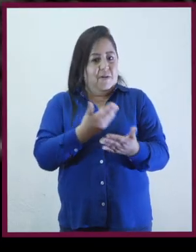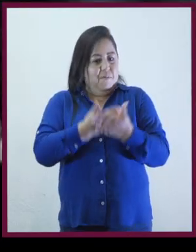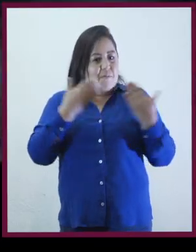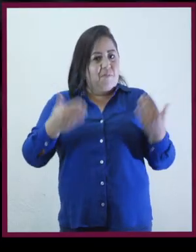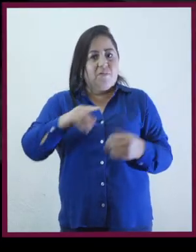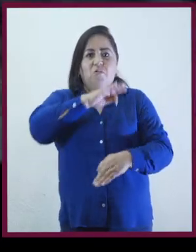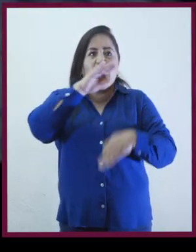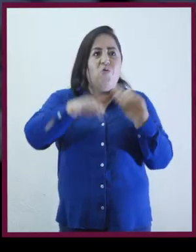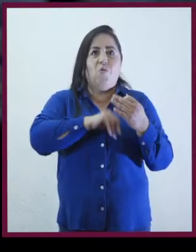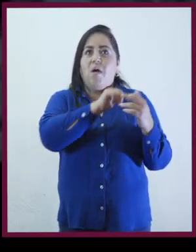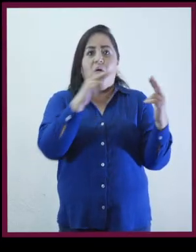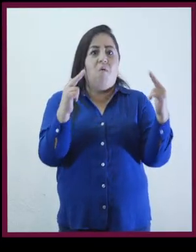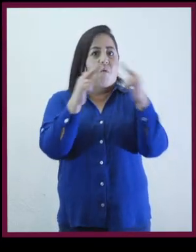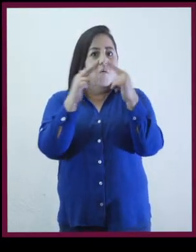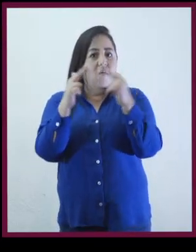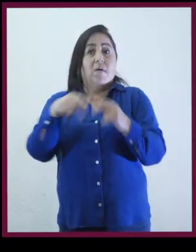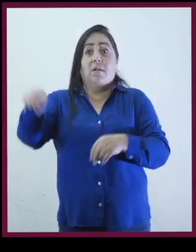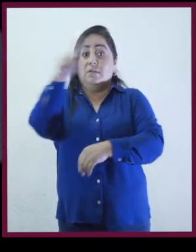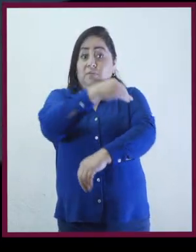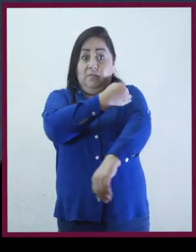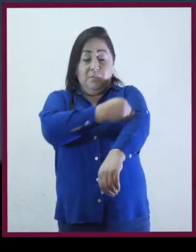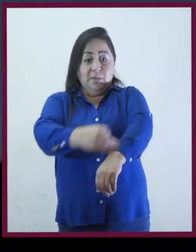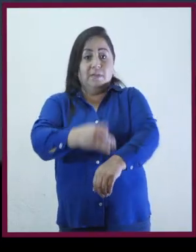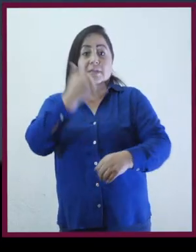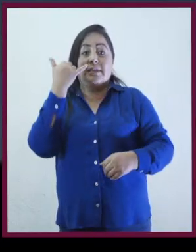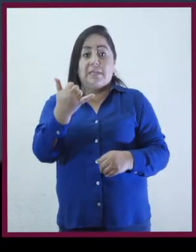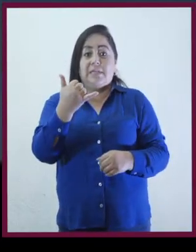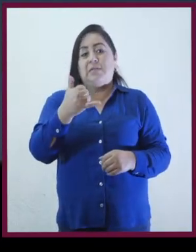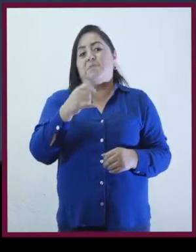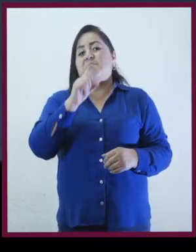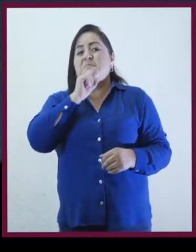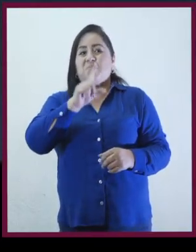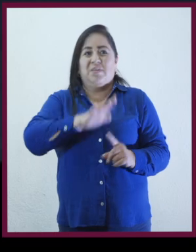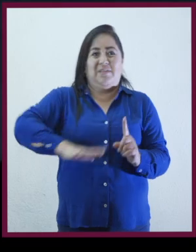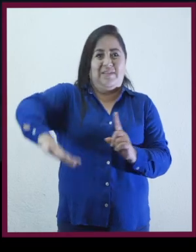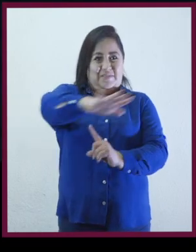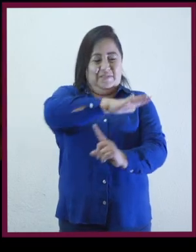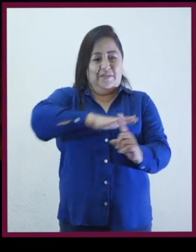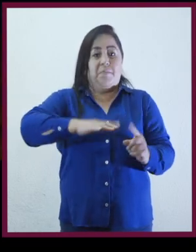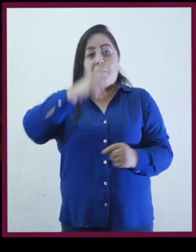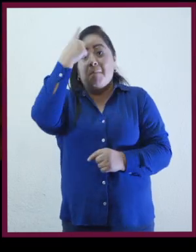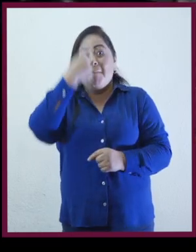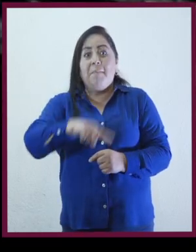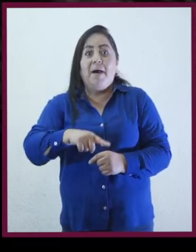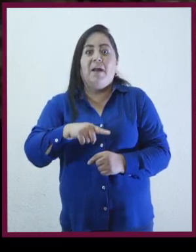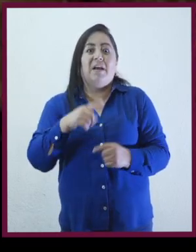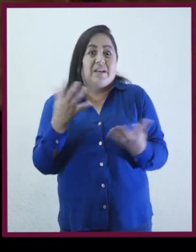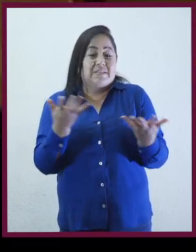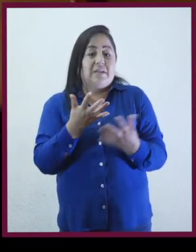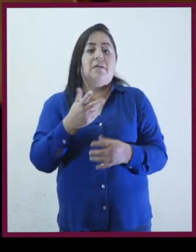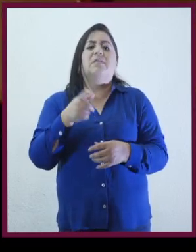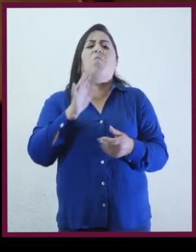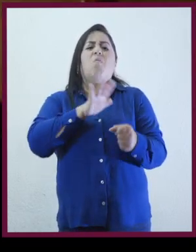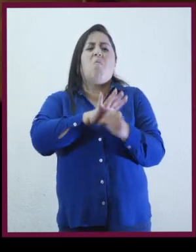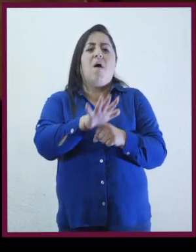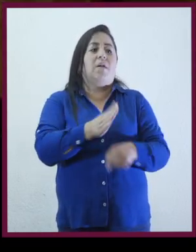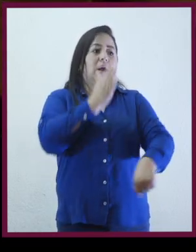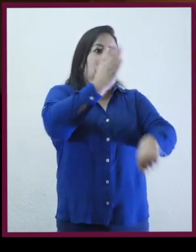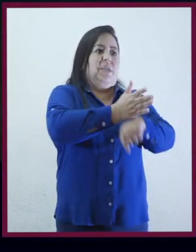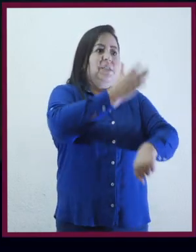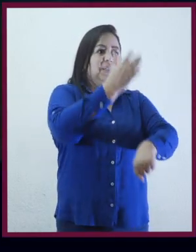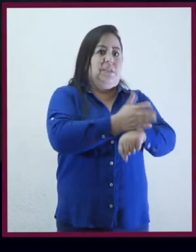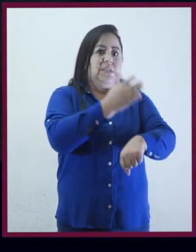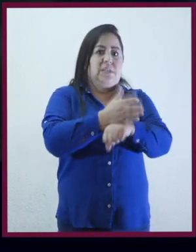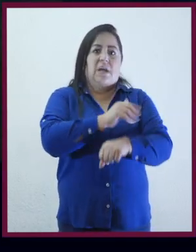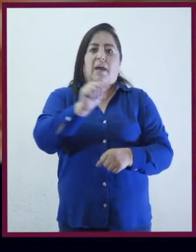en todos los hogares, las familias y los aspectos de la sociedad. Para lograrlo, se dedicaba a castigar a